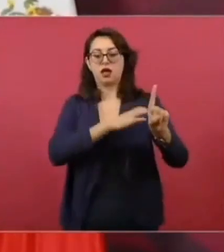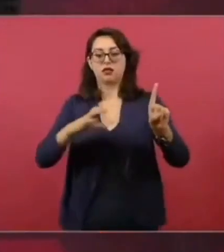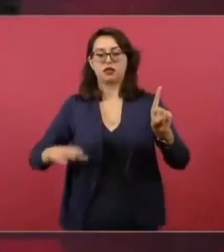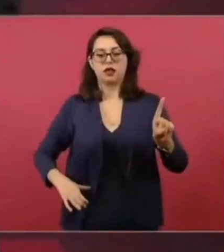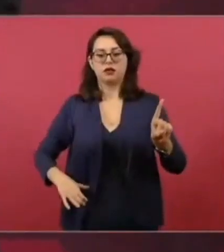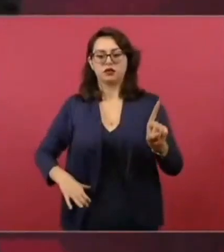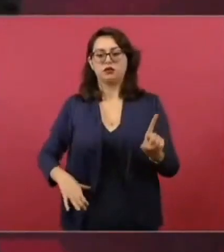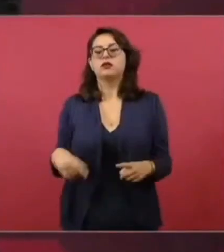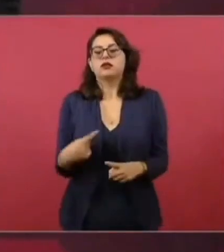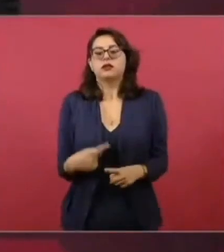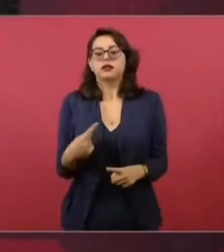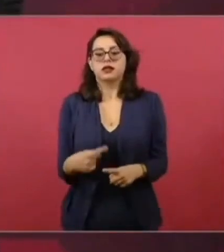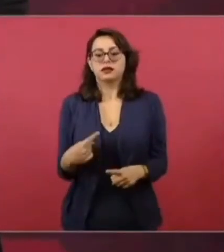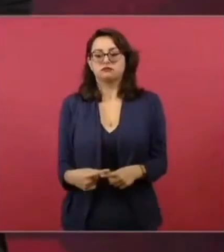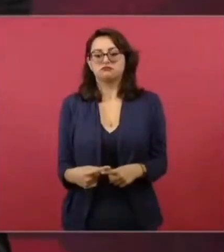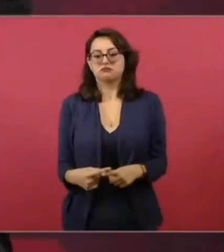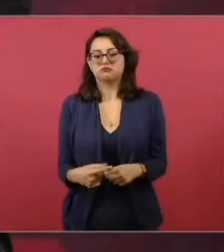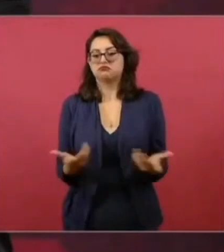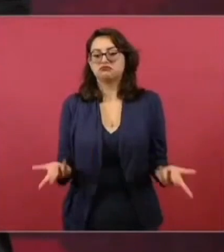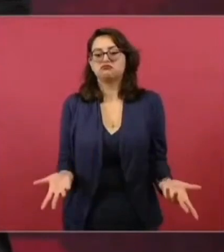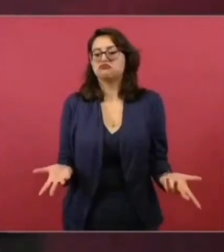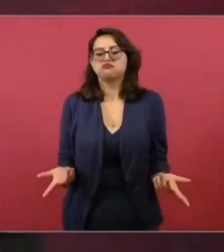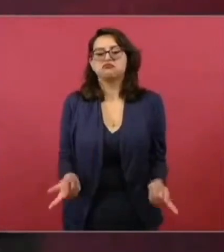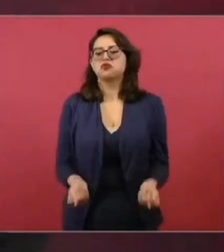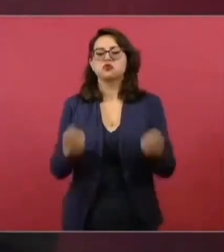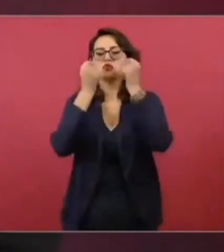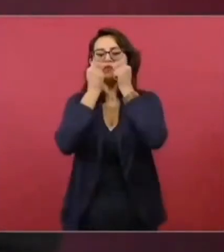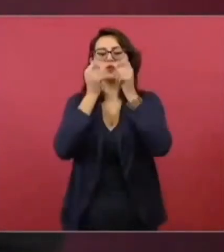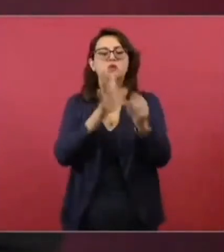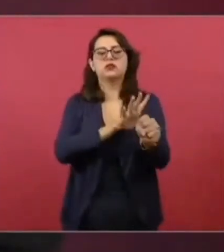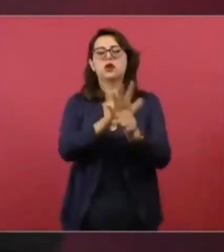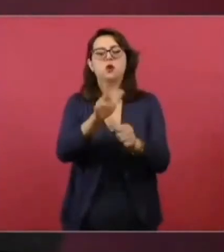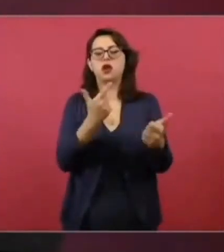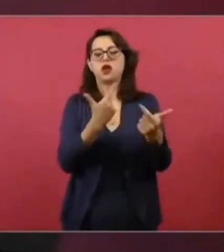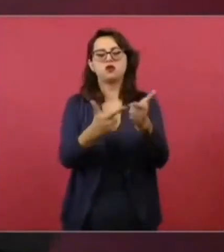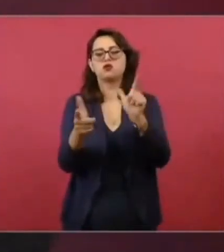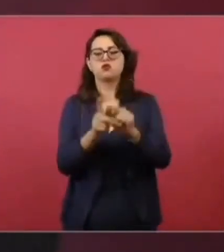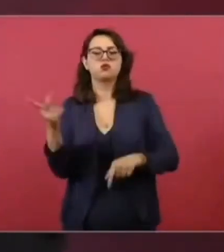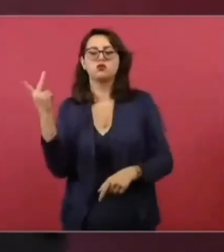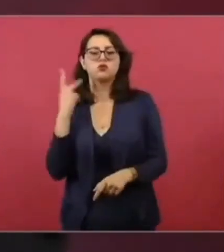de un partido. En realidad es